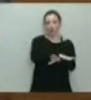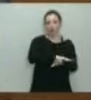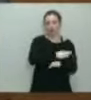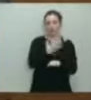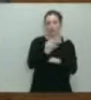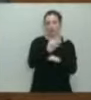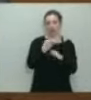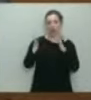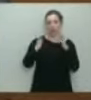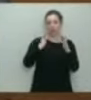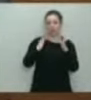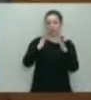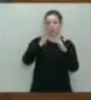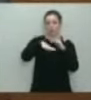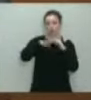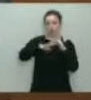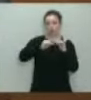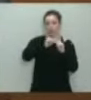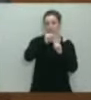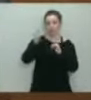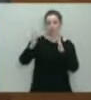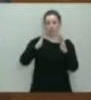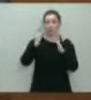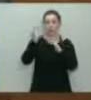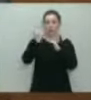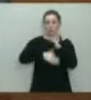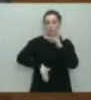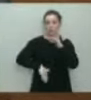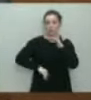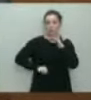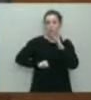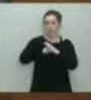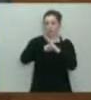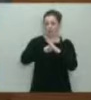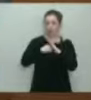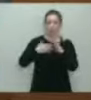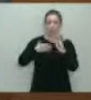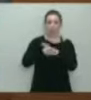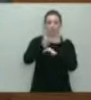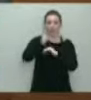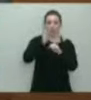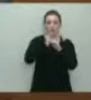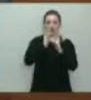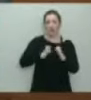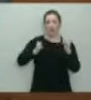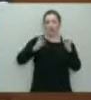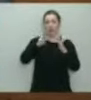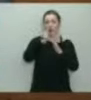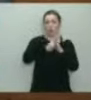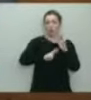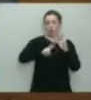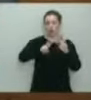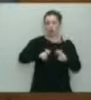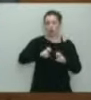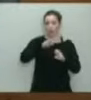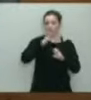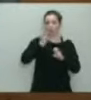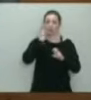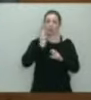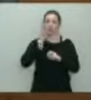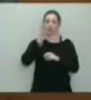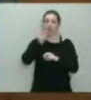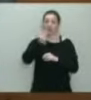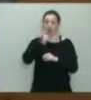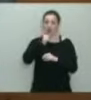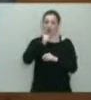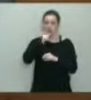plazo máximo de 4 meses se trajese a la Cámara una nueva regulación completa para el abastecimiento y saneamiento de aguas en